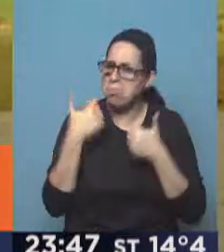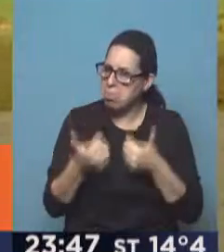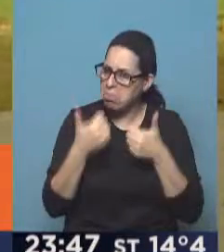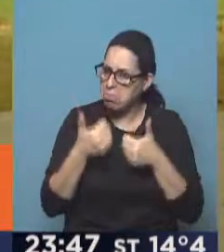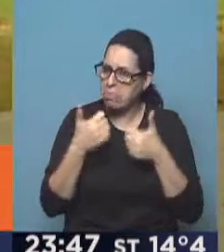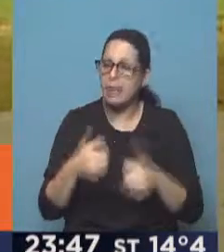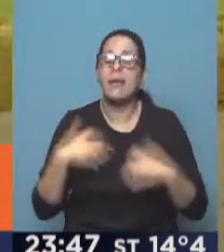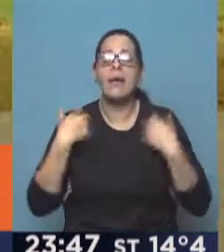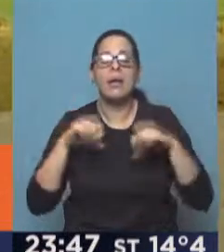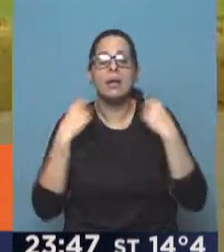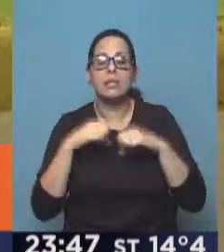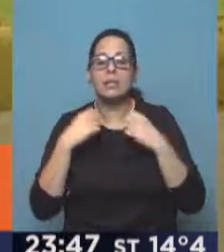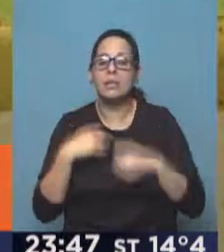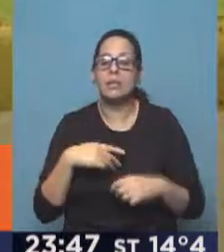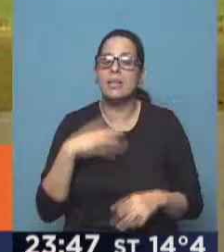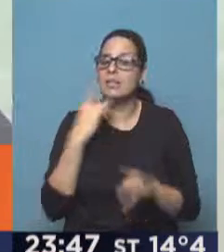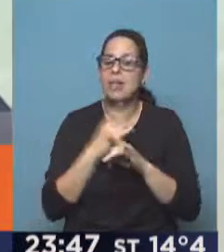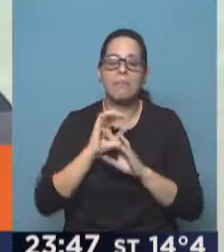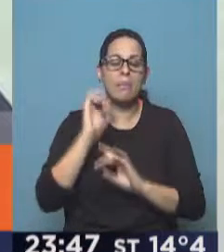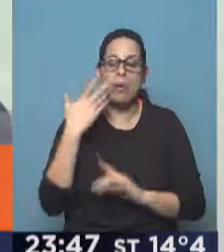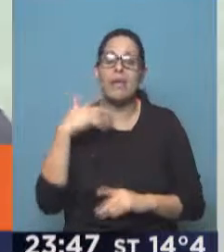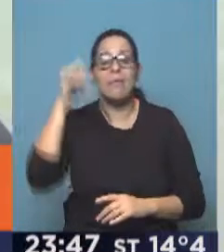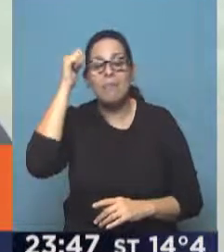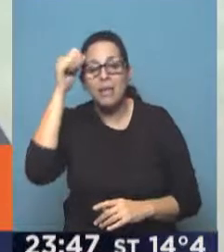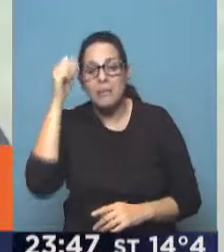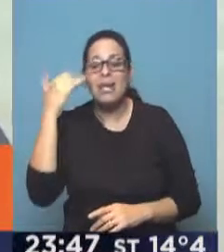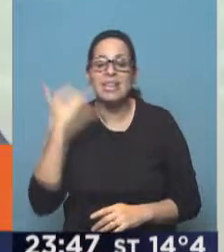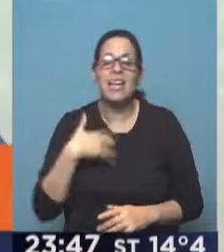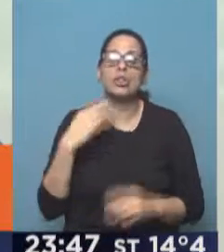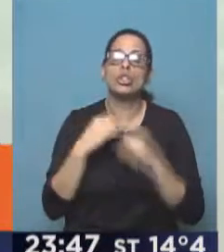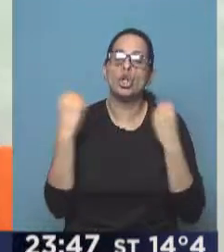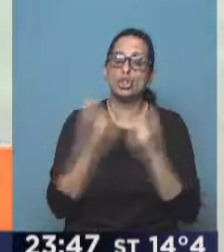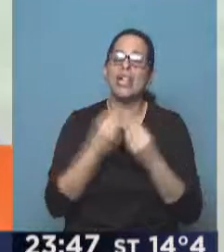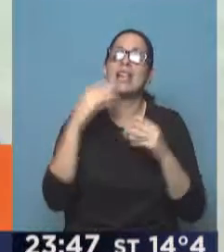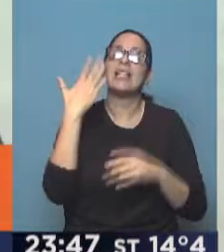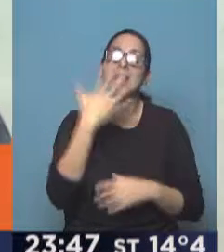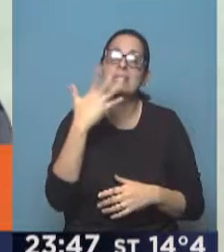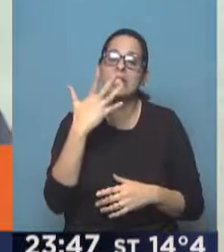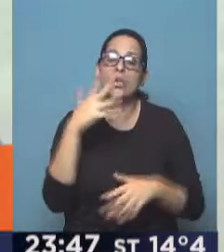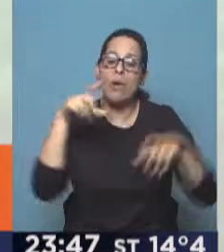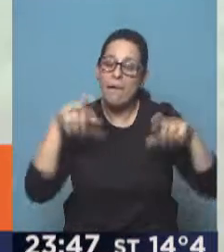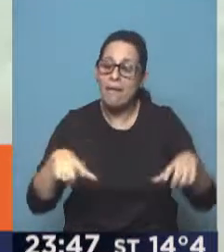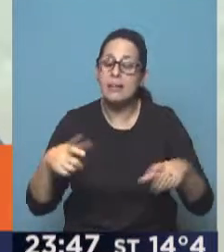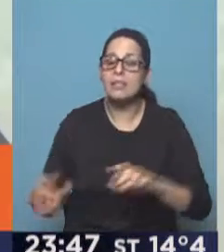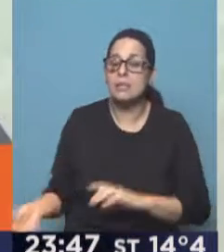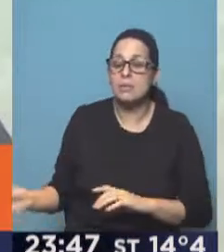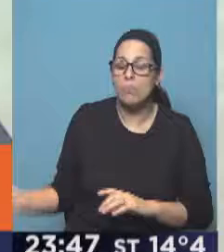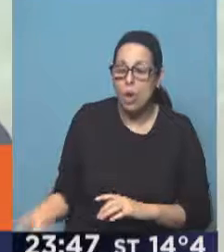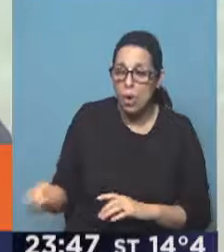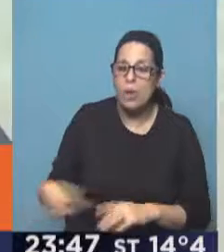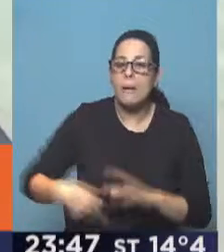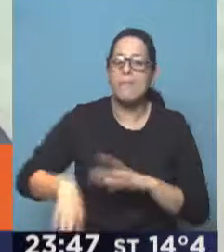de una de las actividades siempre de moda. Mar del Plata tiene 5 campos de golf donde en no más de 30